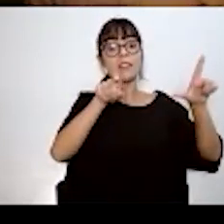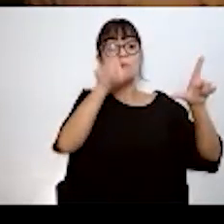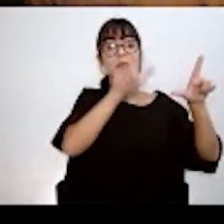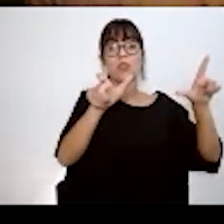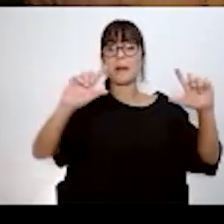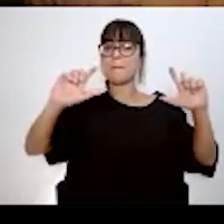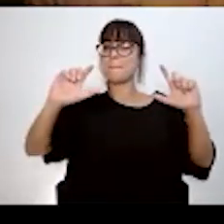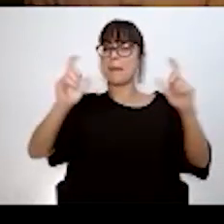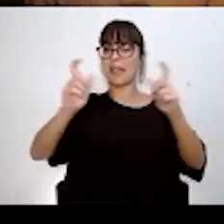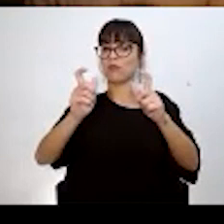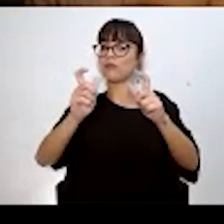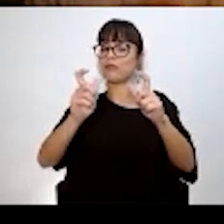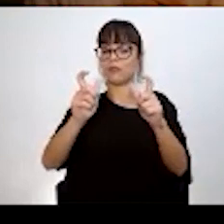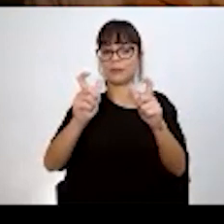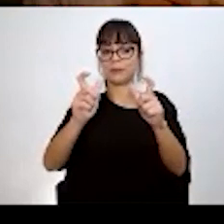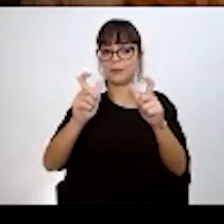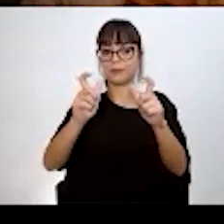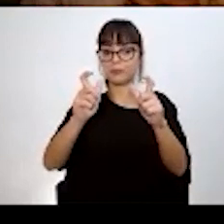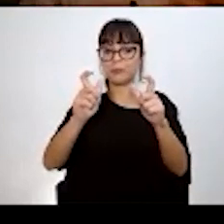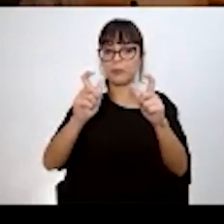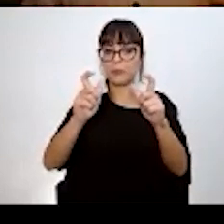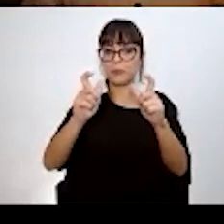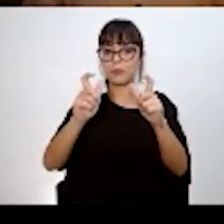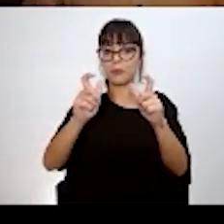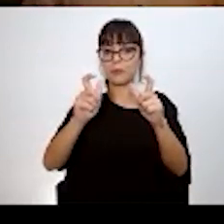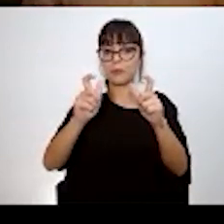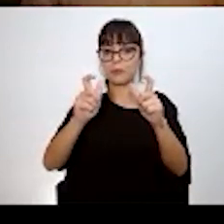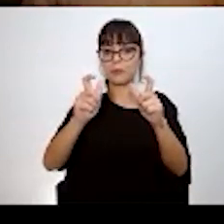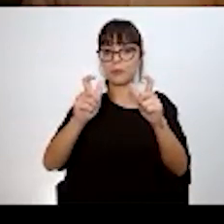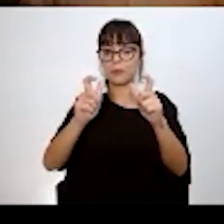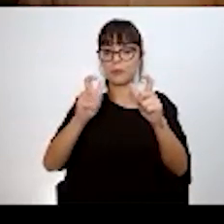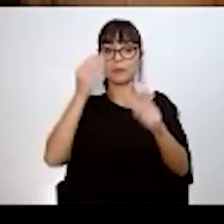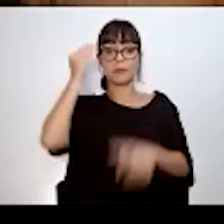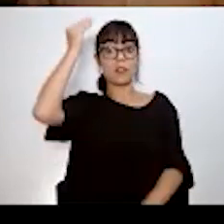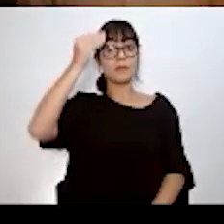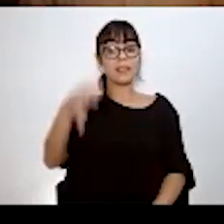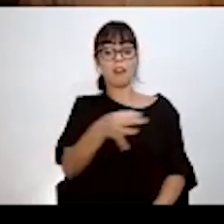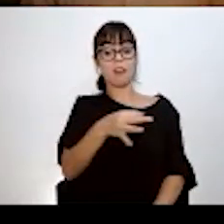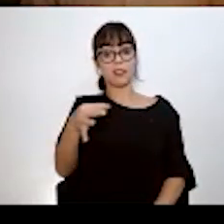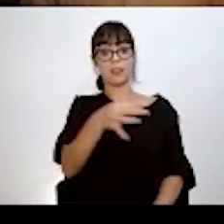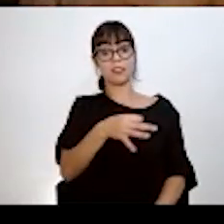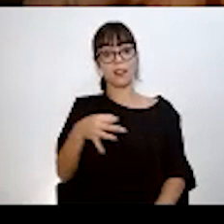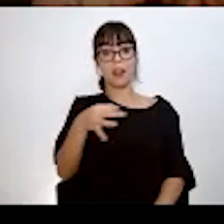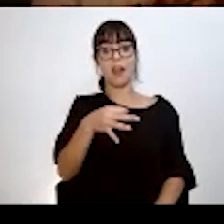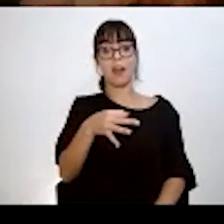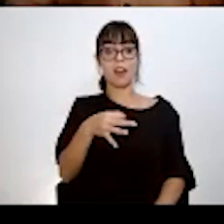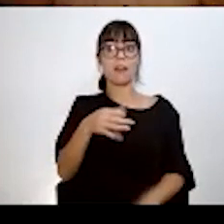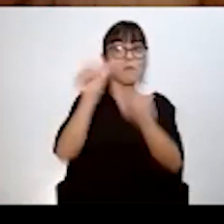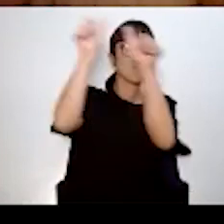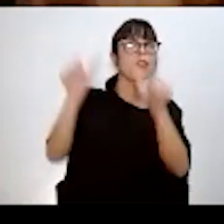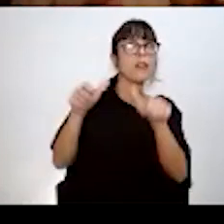las expectativas que tendría un crecimiento exponencial de una población en un territorio insular como el nuestro. Para